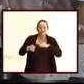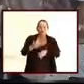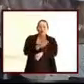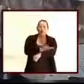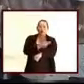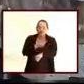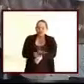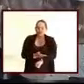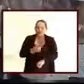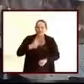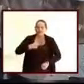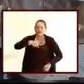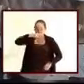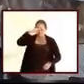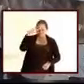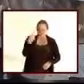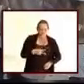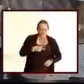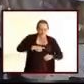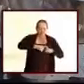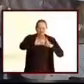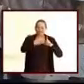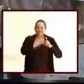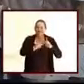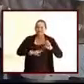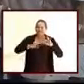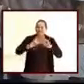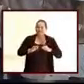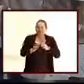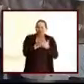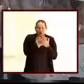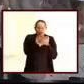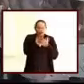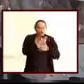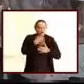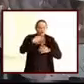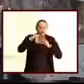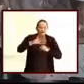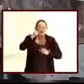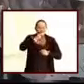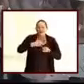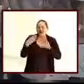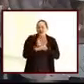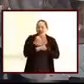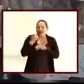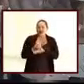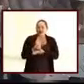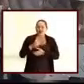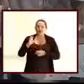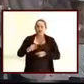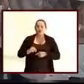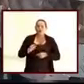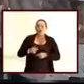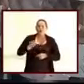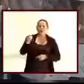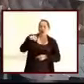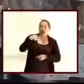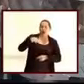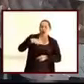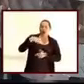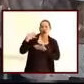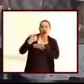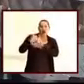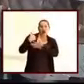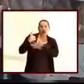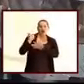Soy nacionalista, soy patriota, soy demócrata, siempre he ganado elecciones. No he sido producto del dedazo